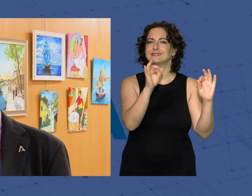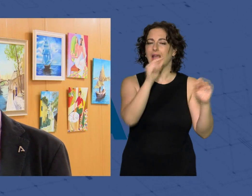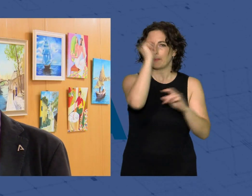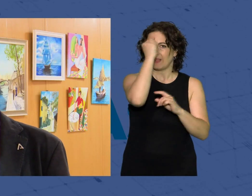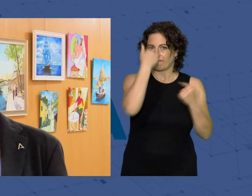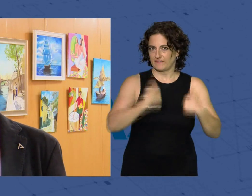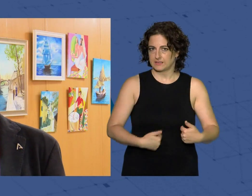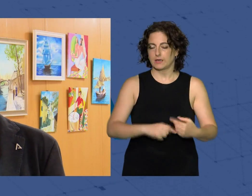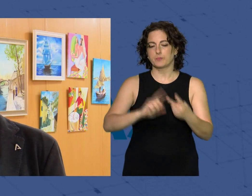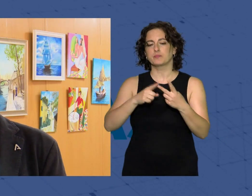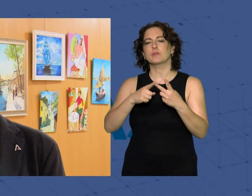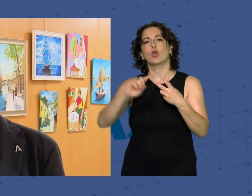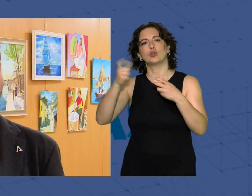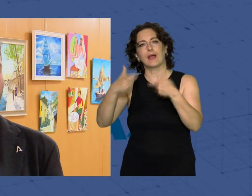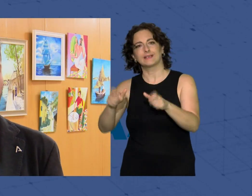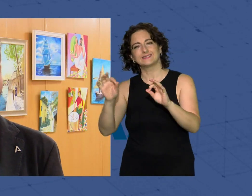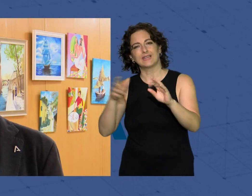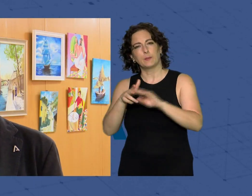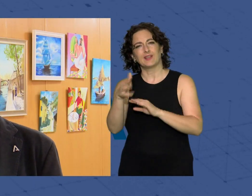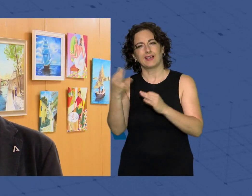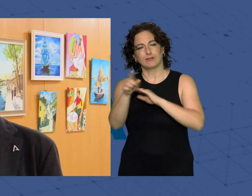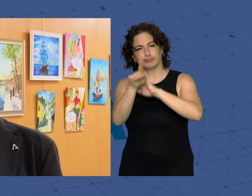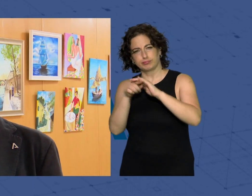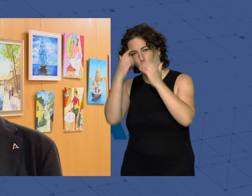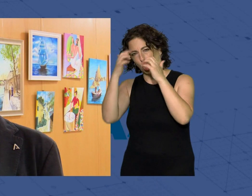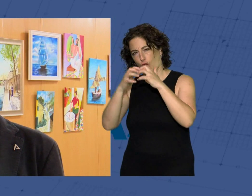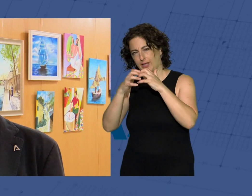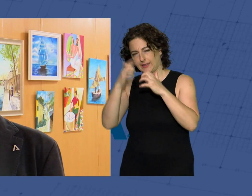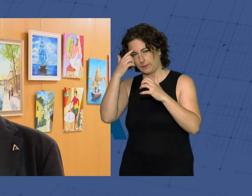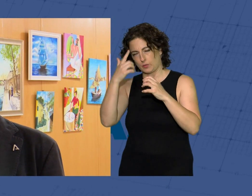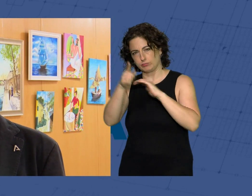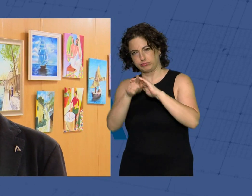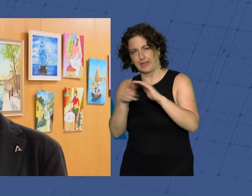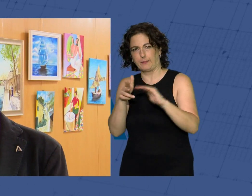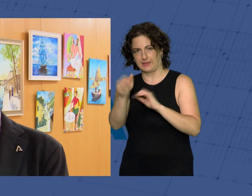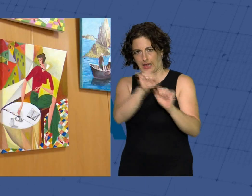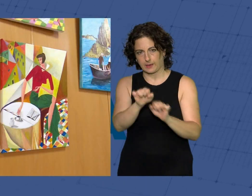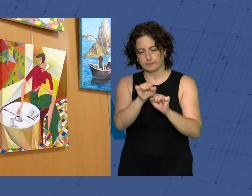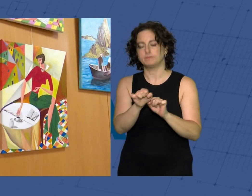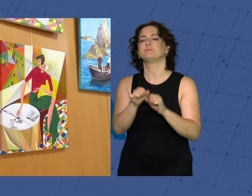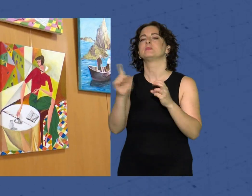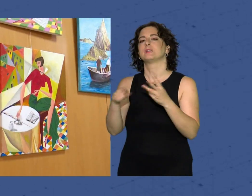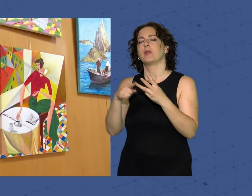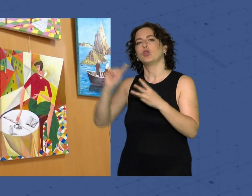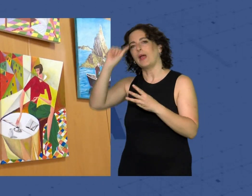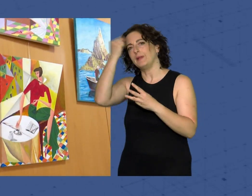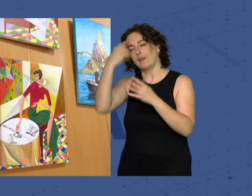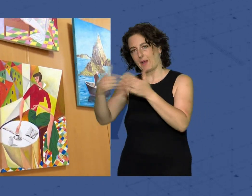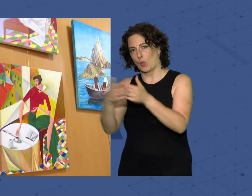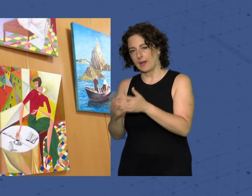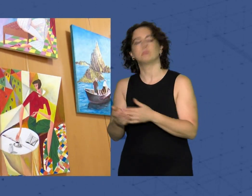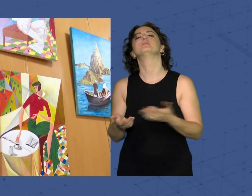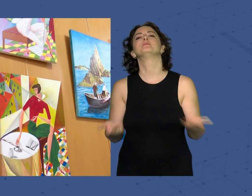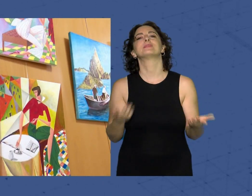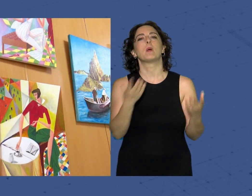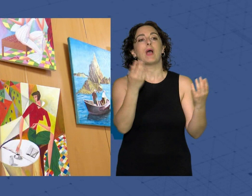física otra área que es para evitar el deterioro cognitivo y otra área que es para las habilidades manuales muchos de